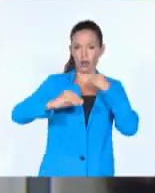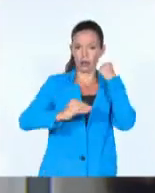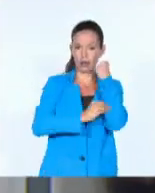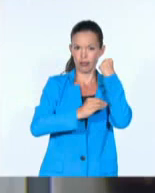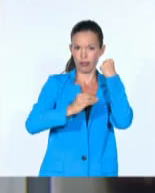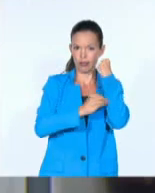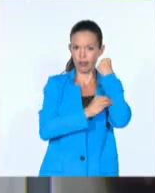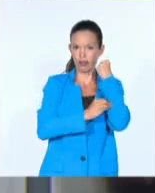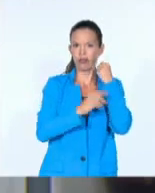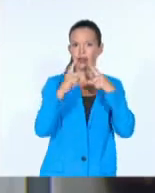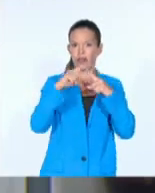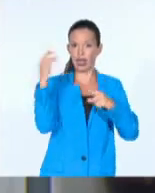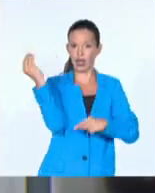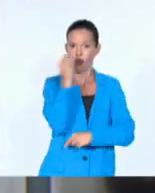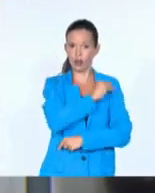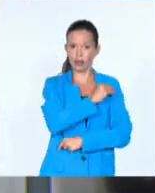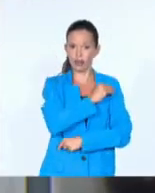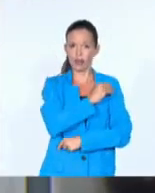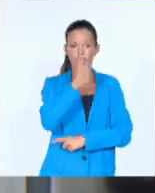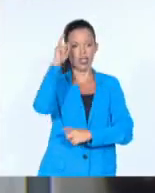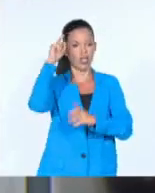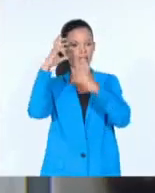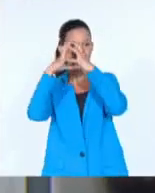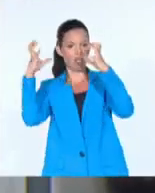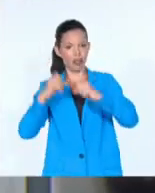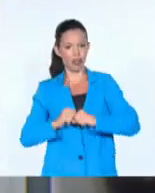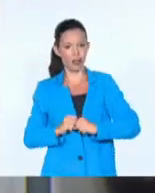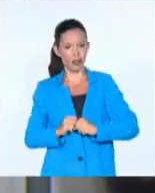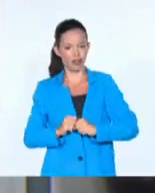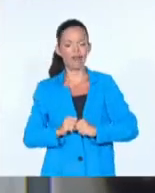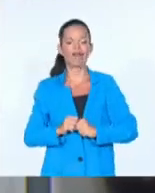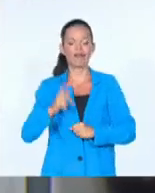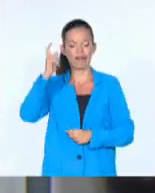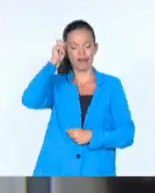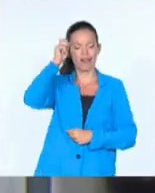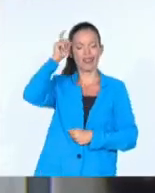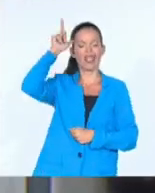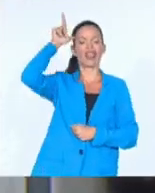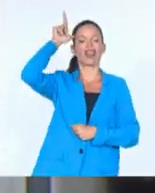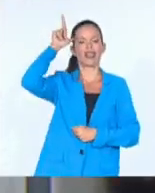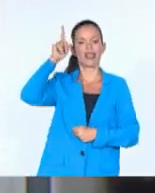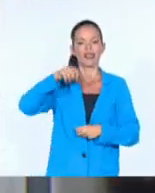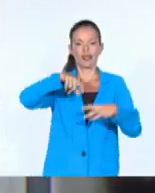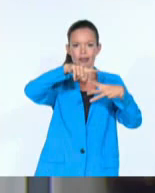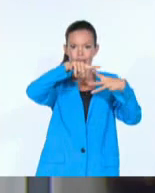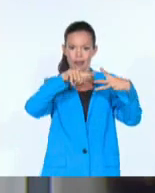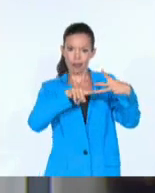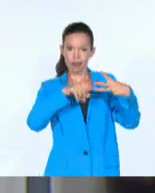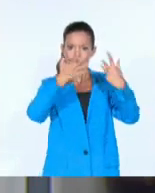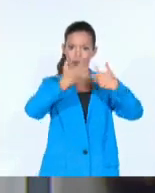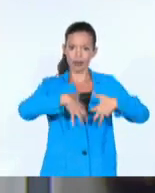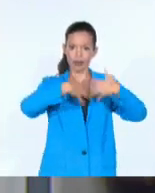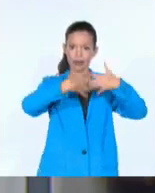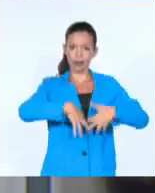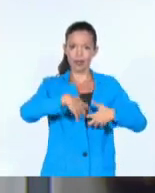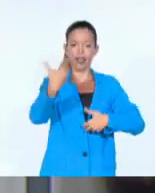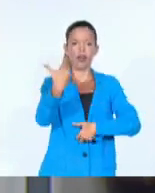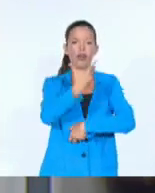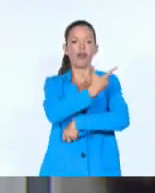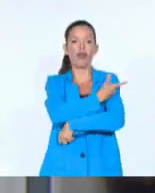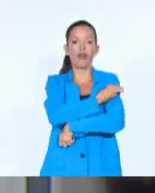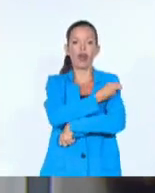cubanos nos permitieron crear en tiempo récord tres vacunas y dos candidatos vacunales contra la covid 19